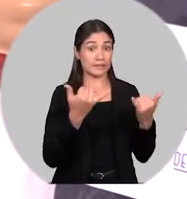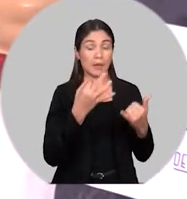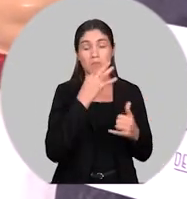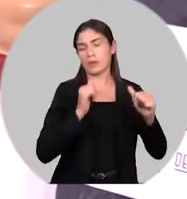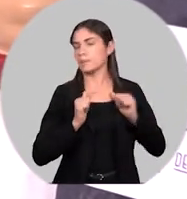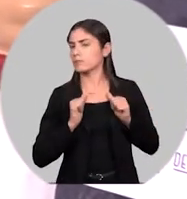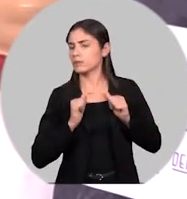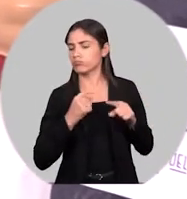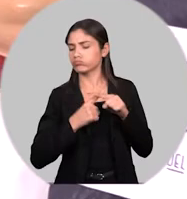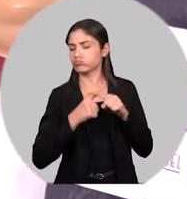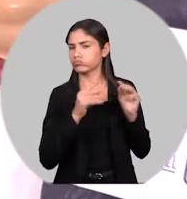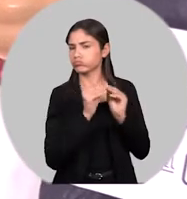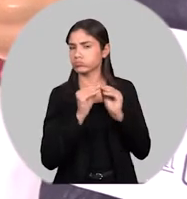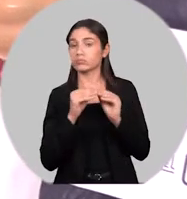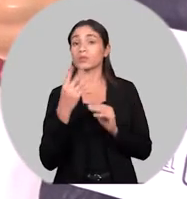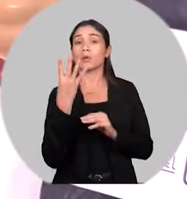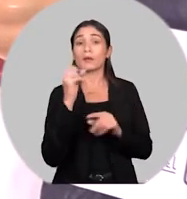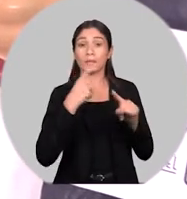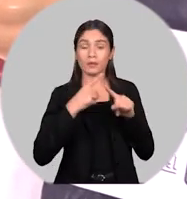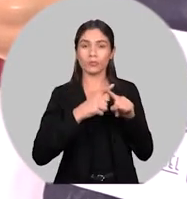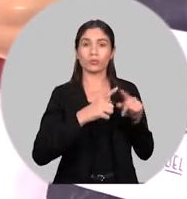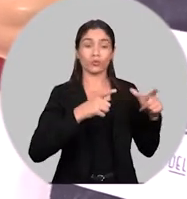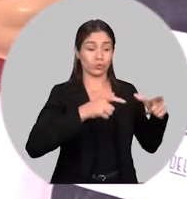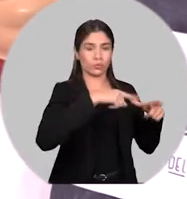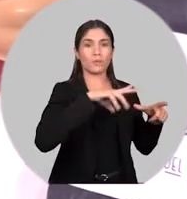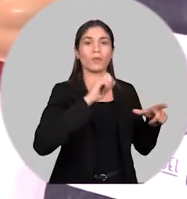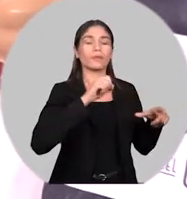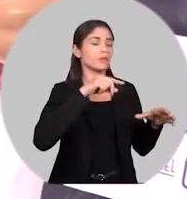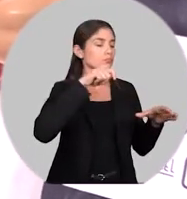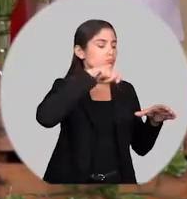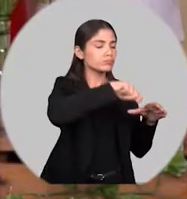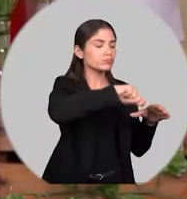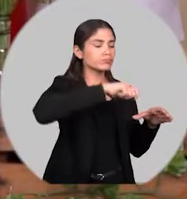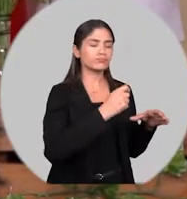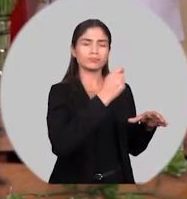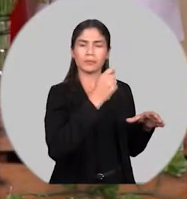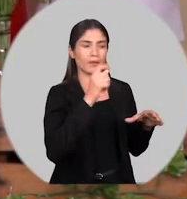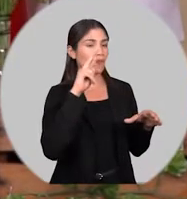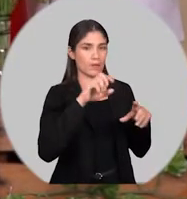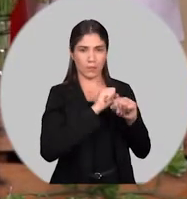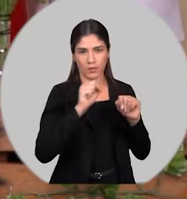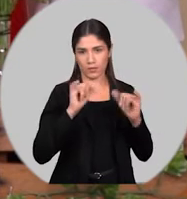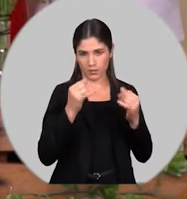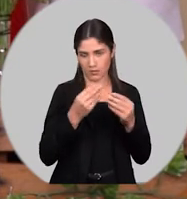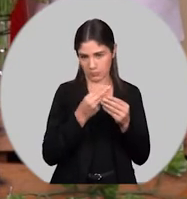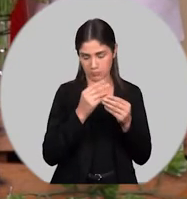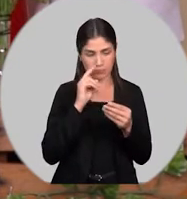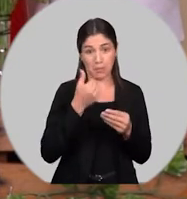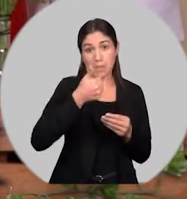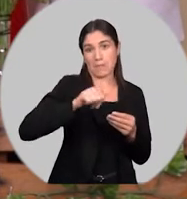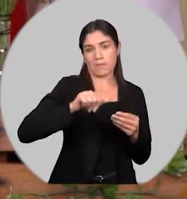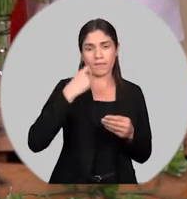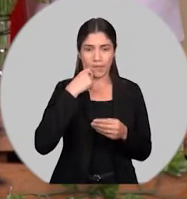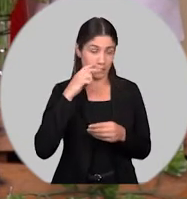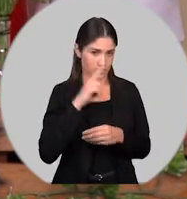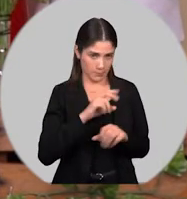los 40 minutos ver en el medio, darle un pinchazo a la torta y ahí ya se van a dar cuenta. También otro